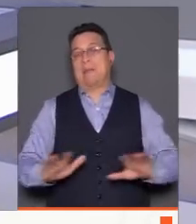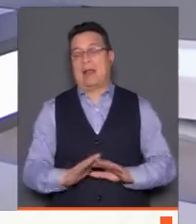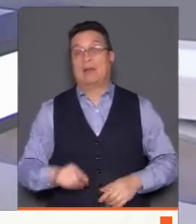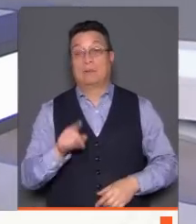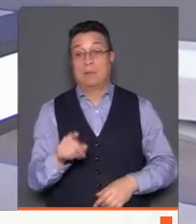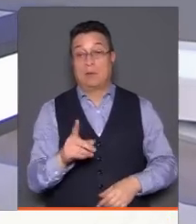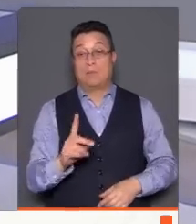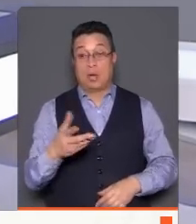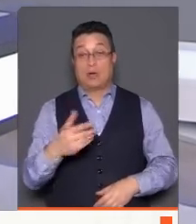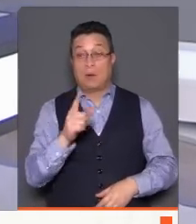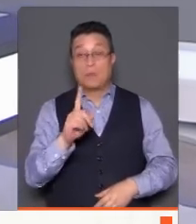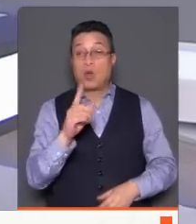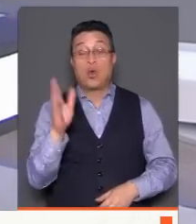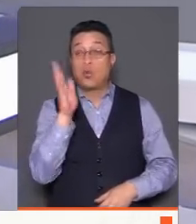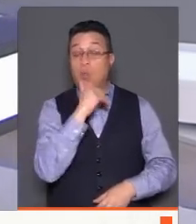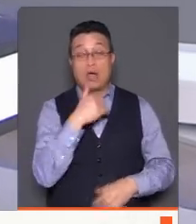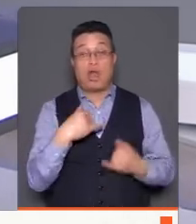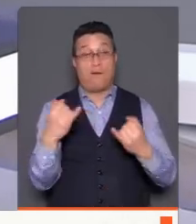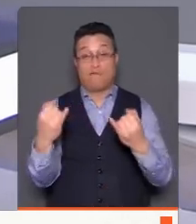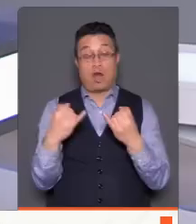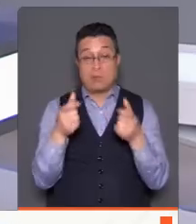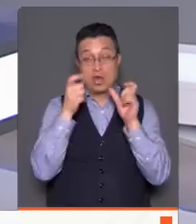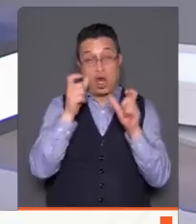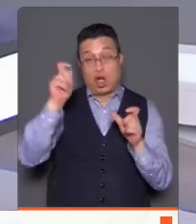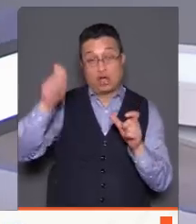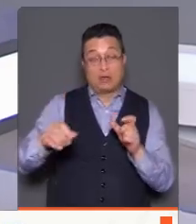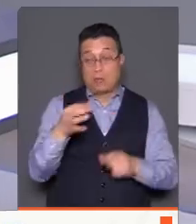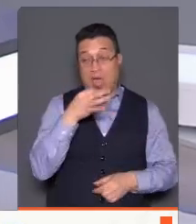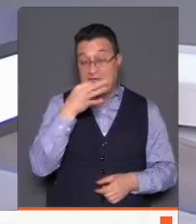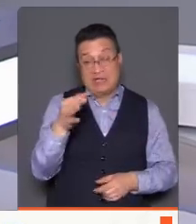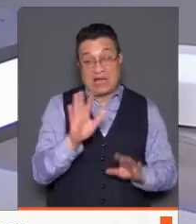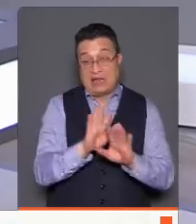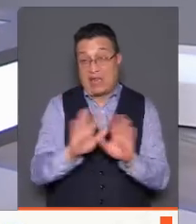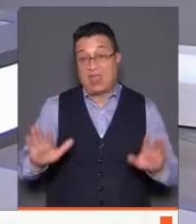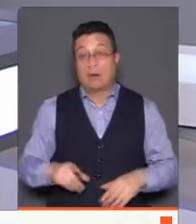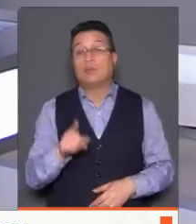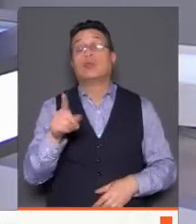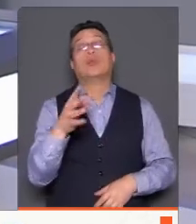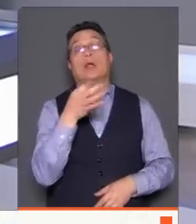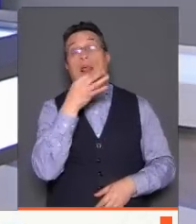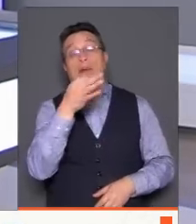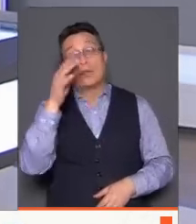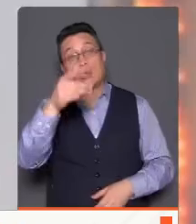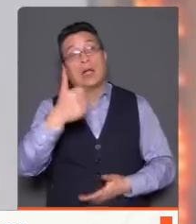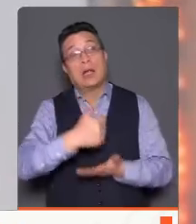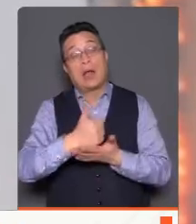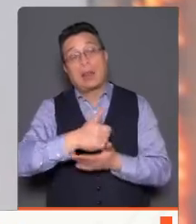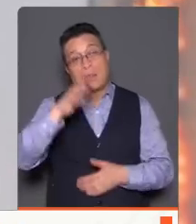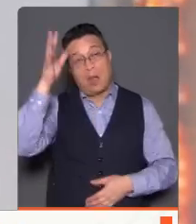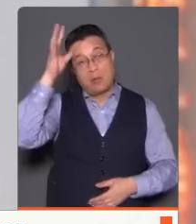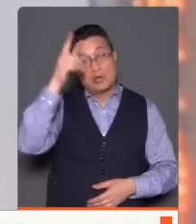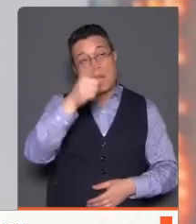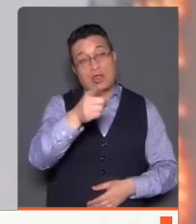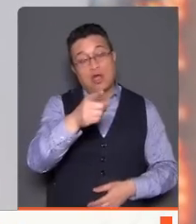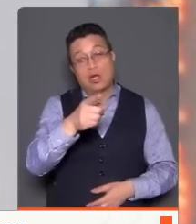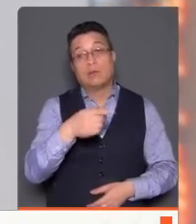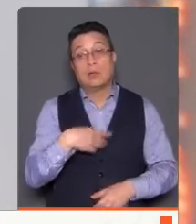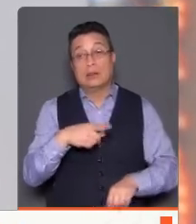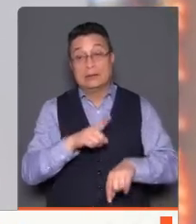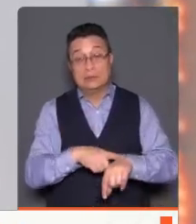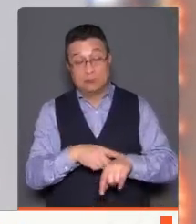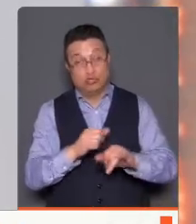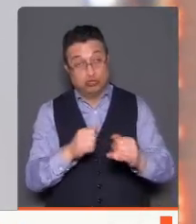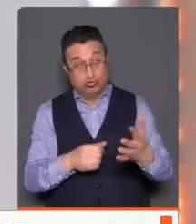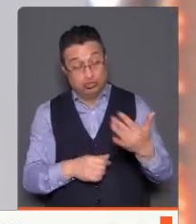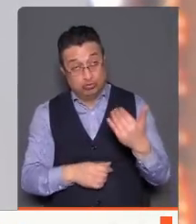No hay que replicar. No hay ningún informe de Contraloría que diga eso. Ninguno. ¿En qué sentido lo dice usted, alcalde de Gobierno? Mire, sí, pero es que nos queda tiempo. ¿Puedo? Sí.